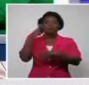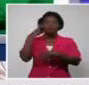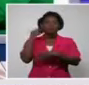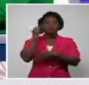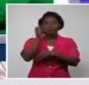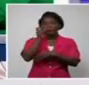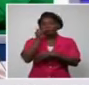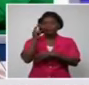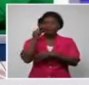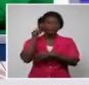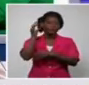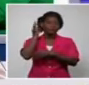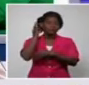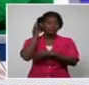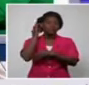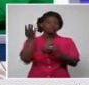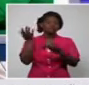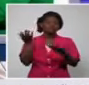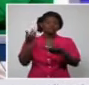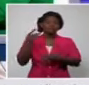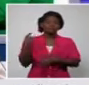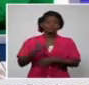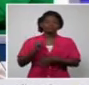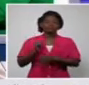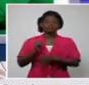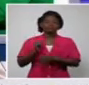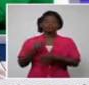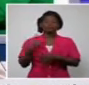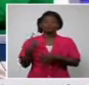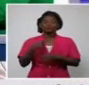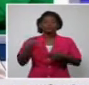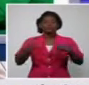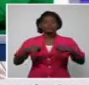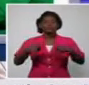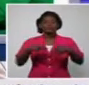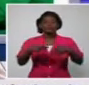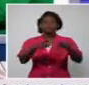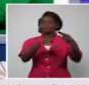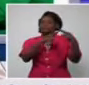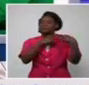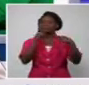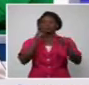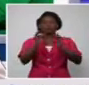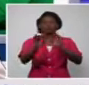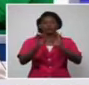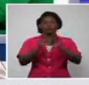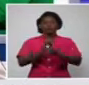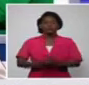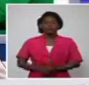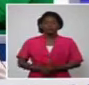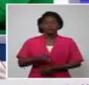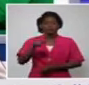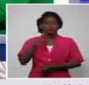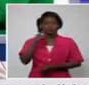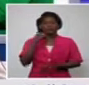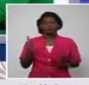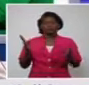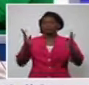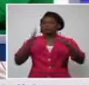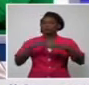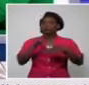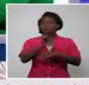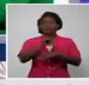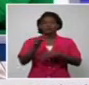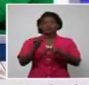ha logrado no tener nunca ningún fallecido de menor de 20 años, pero son de mucho riesgo,